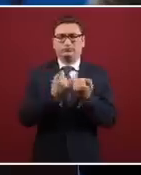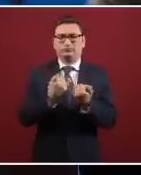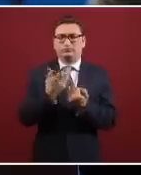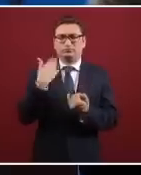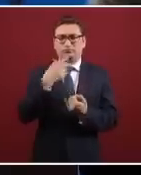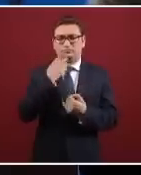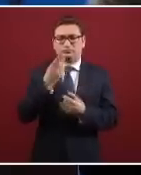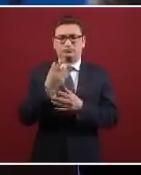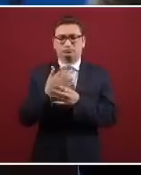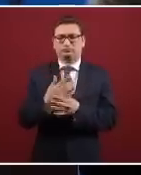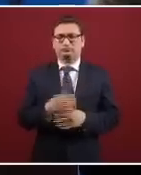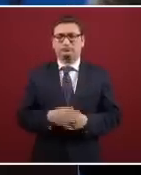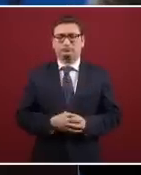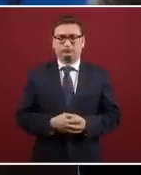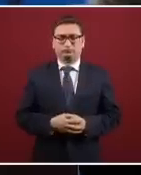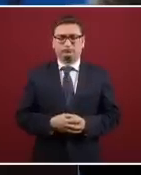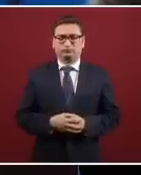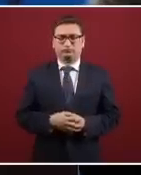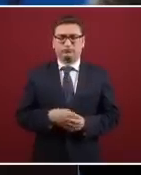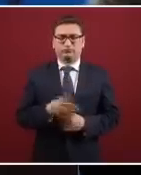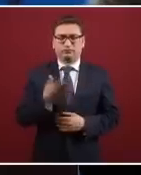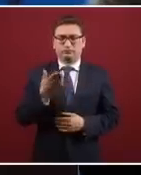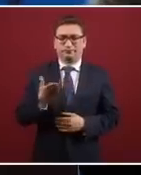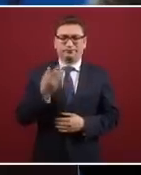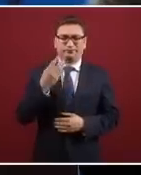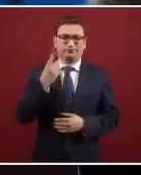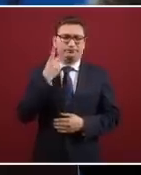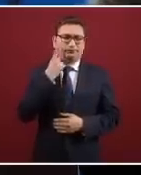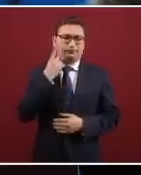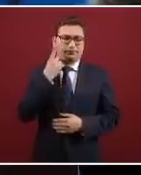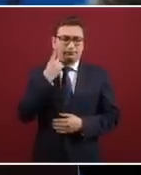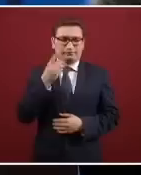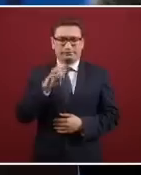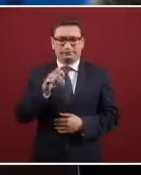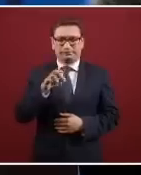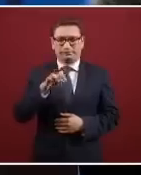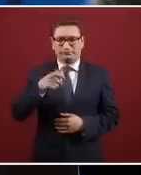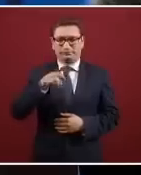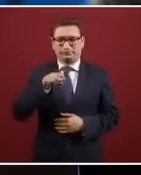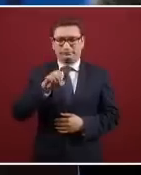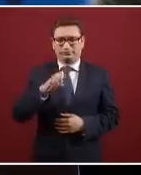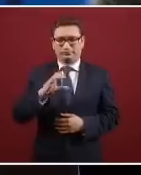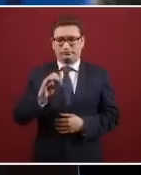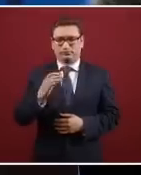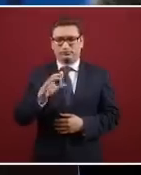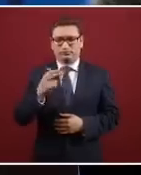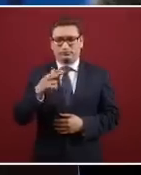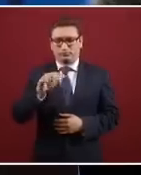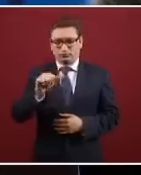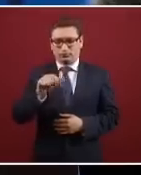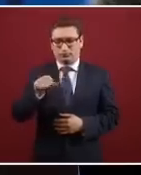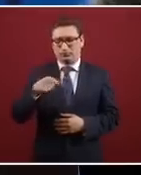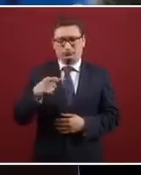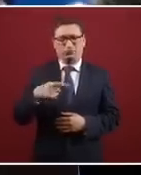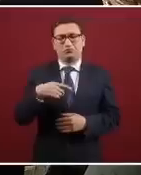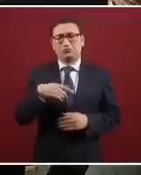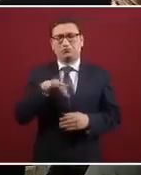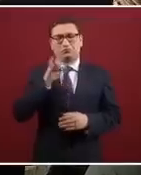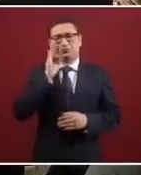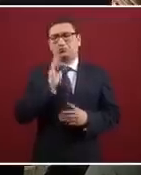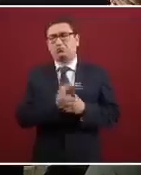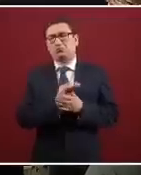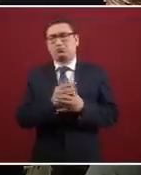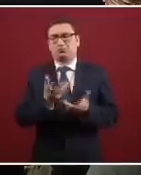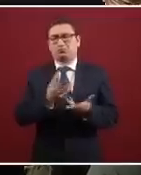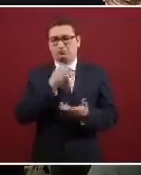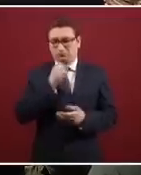menos el diputado plurinominal Enrique Ochoa fue omiso. Tengo un expediente en el